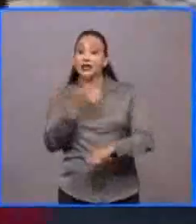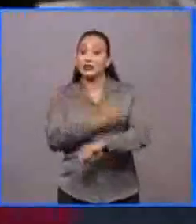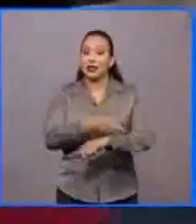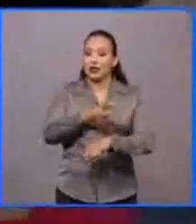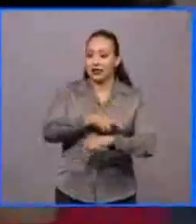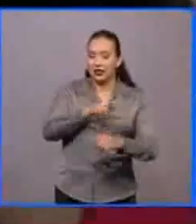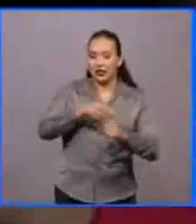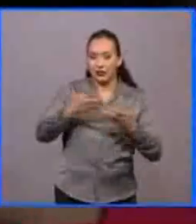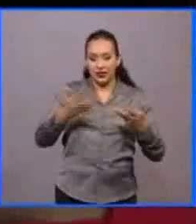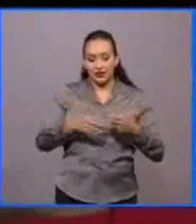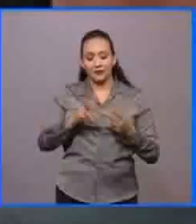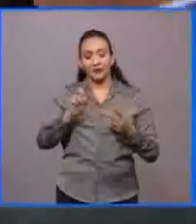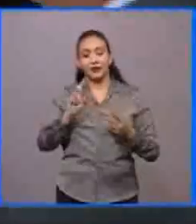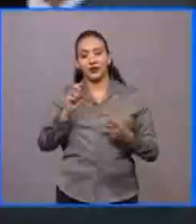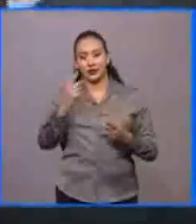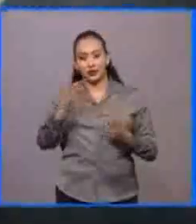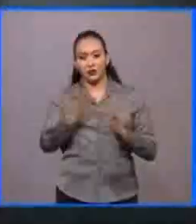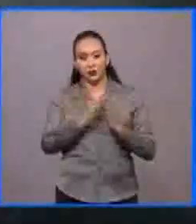procedimientos ordinarios,